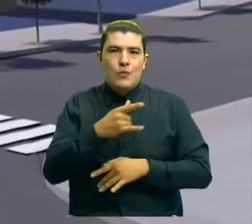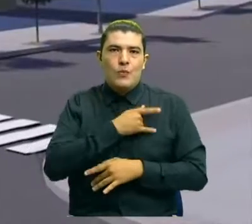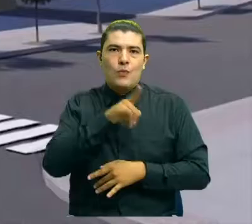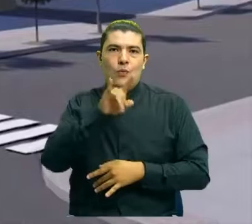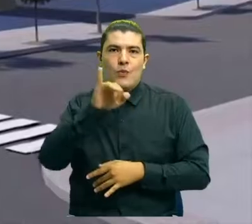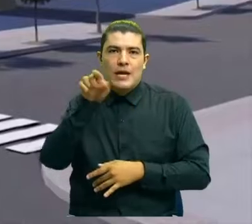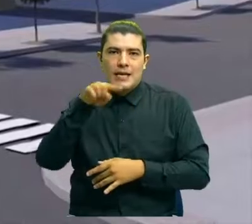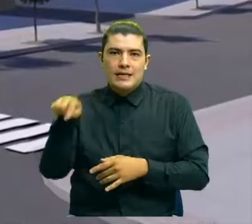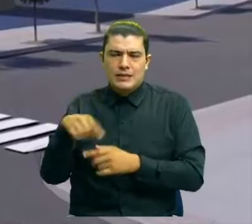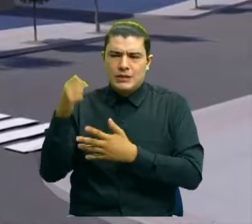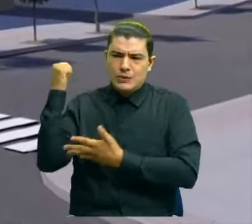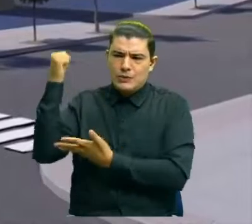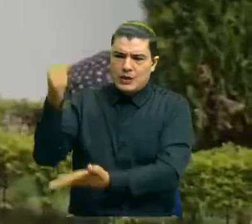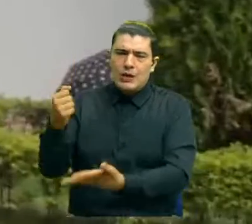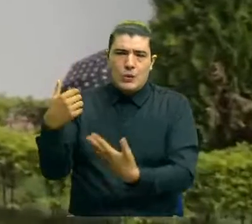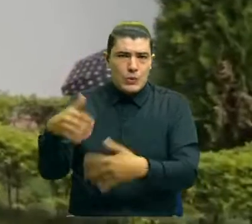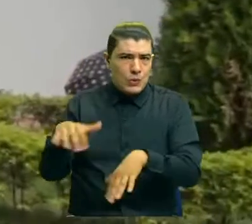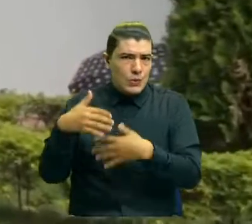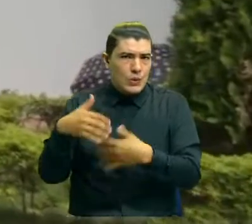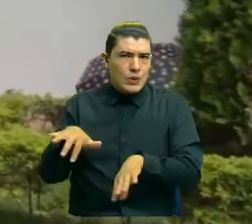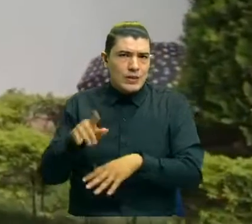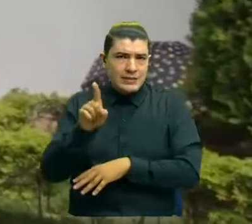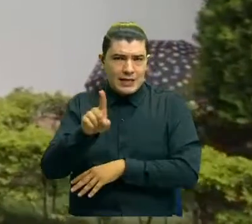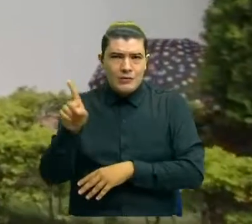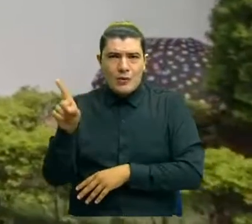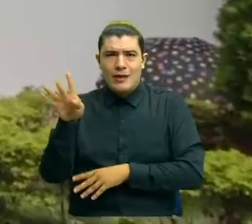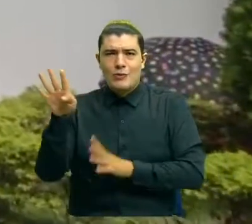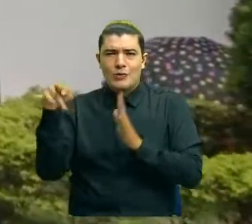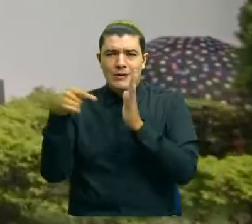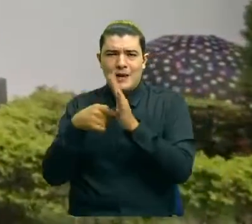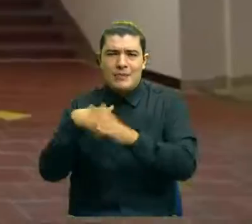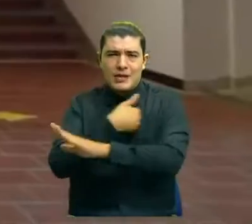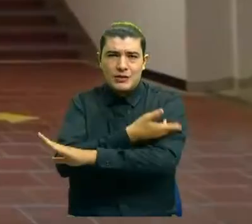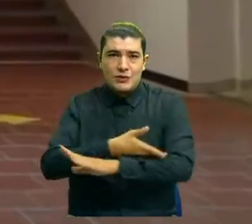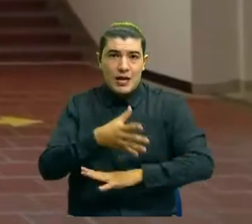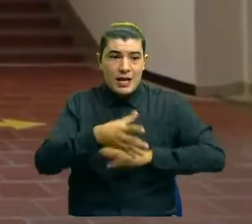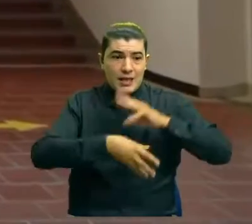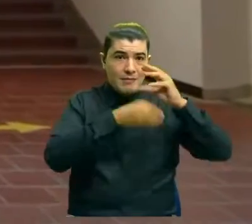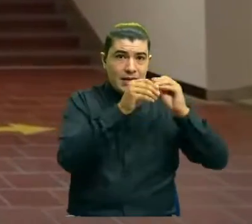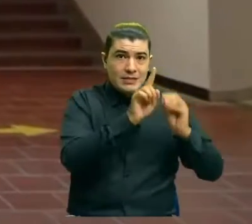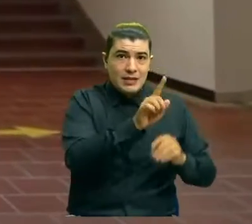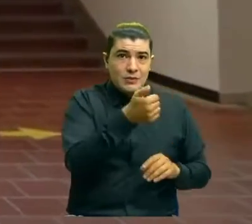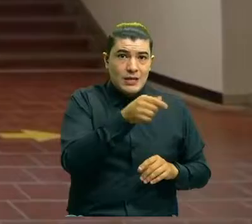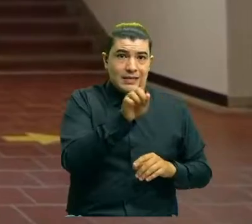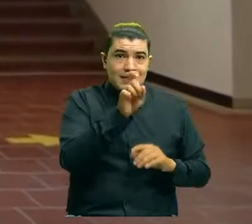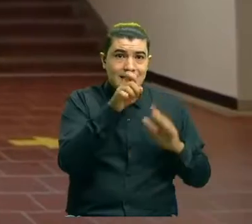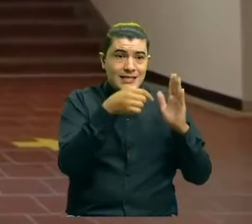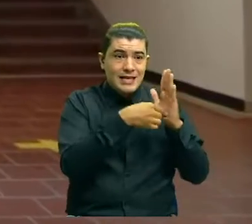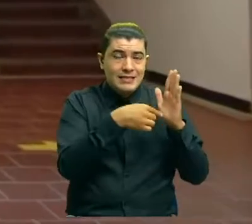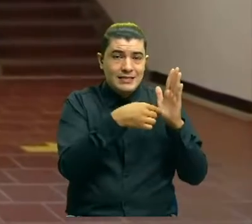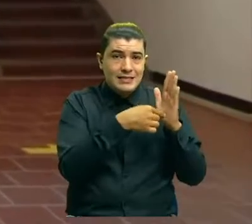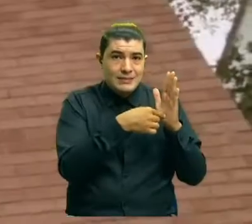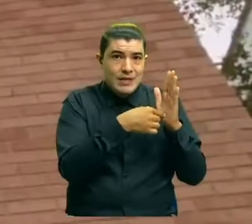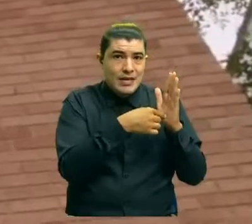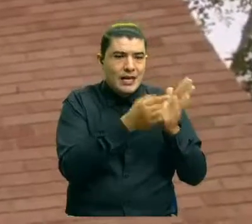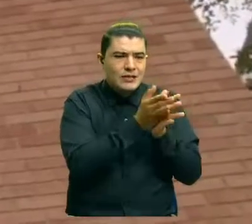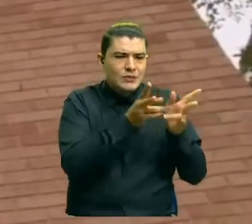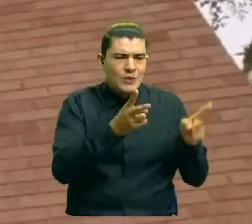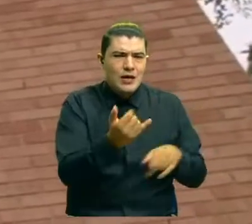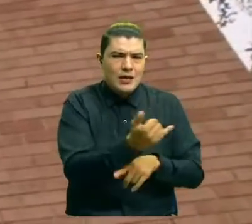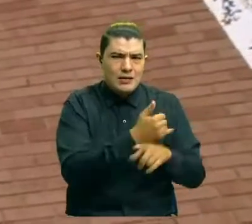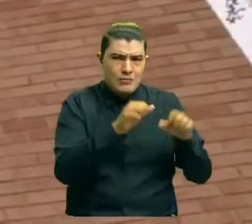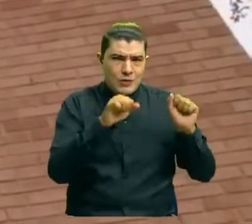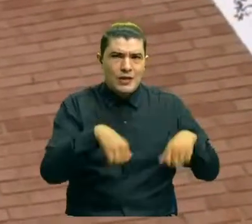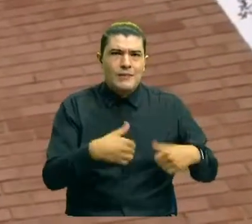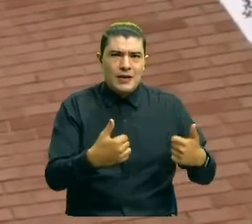de 1.600 estudiantes los que podrán convertirse en los nuevos profesionales de la medicina en esta nueva facultad.